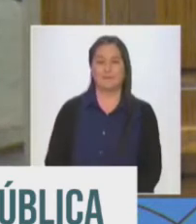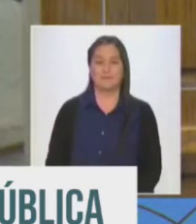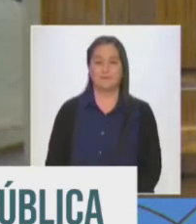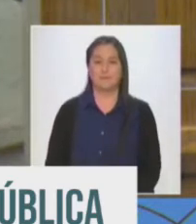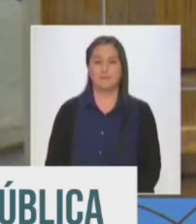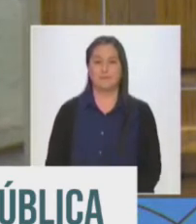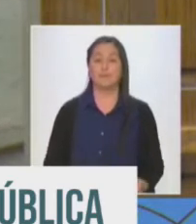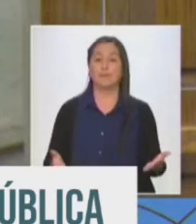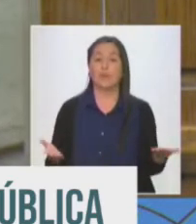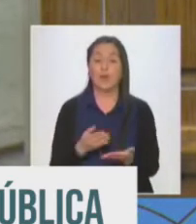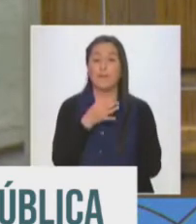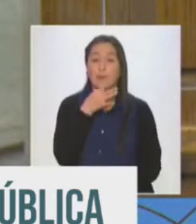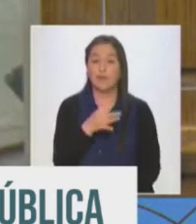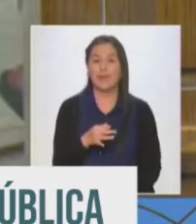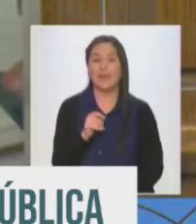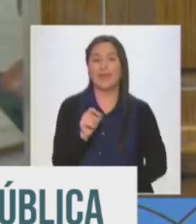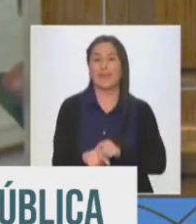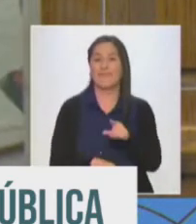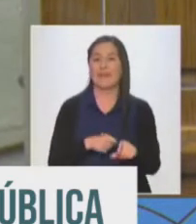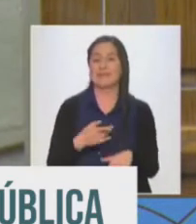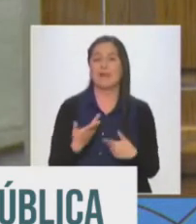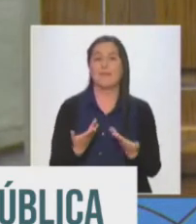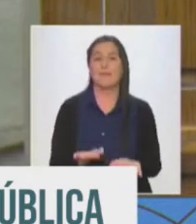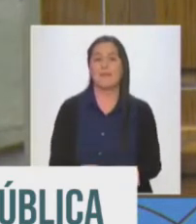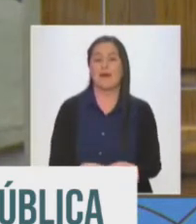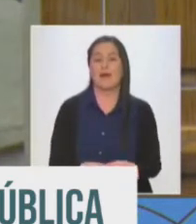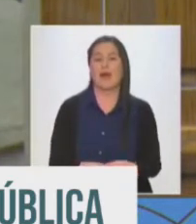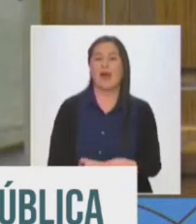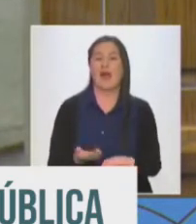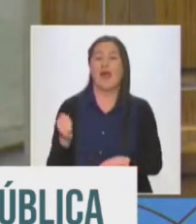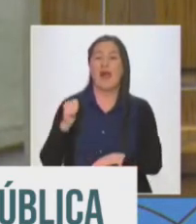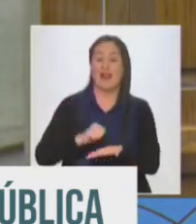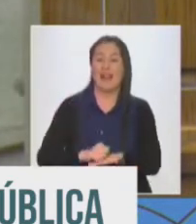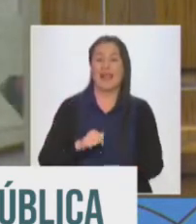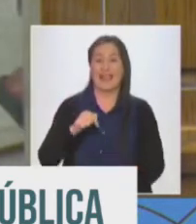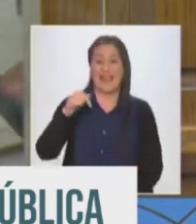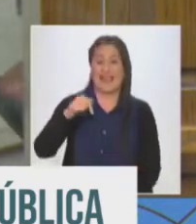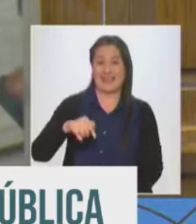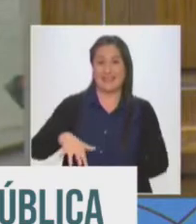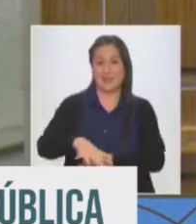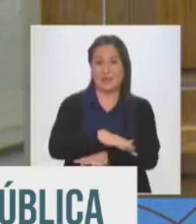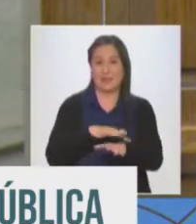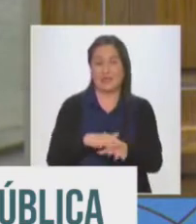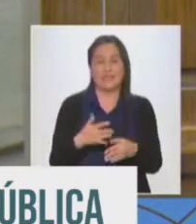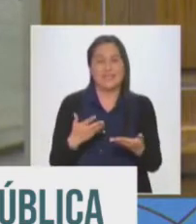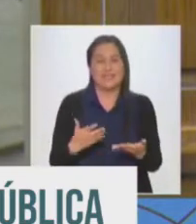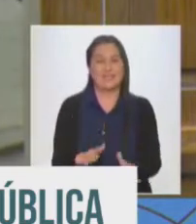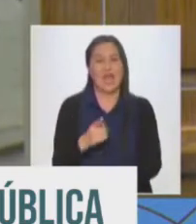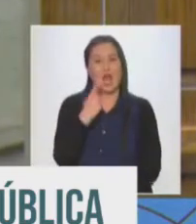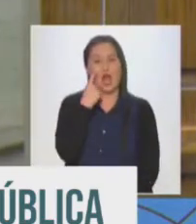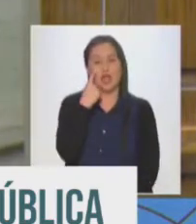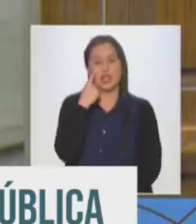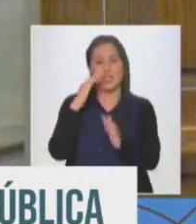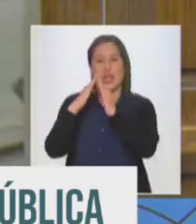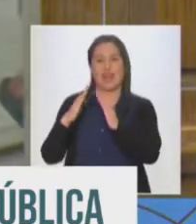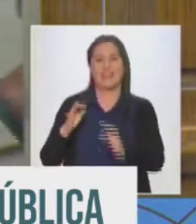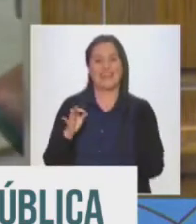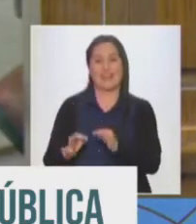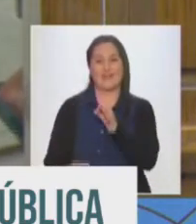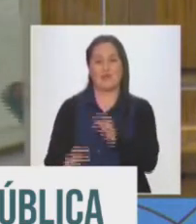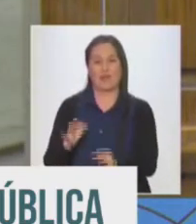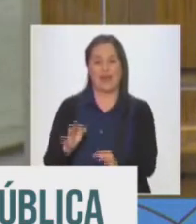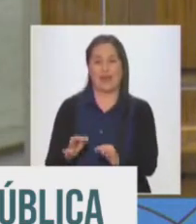Como dije, la defensa, para descartar también, ha alegado que este episodio habría sido ya conocido por los tribunales, existiendo